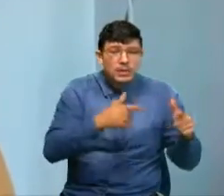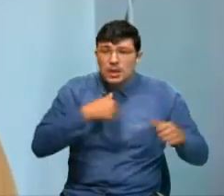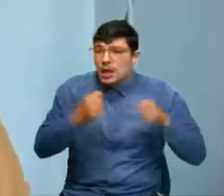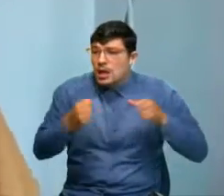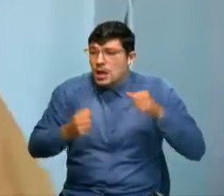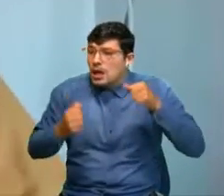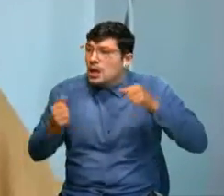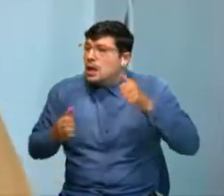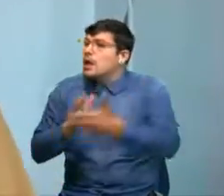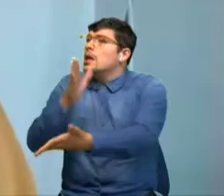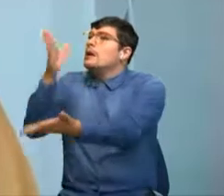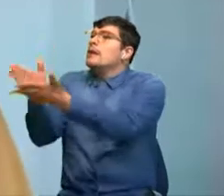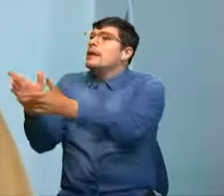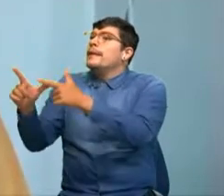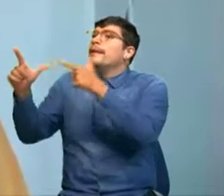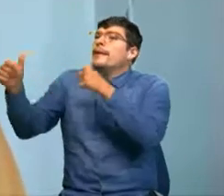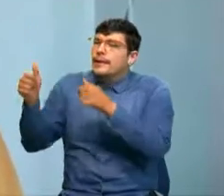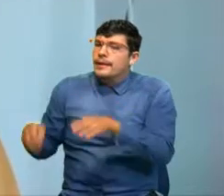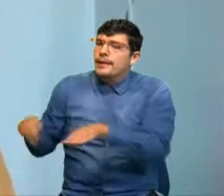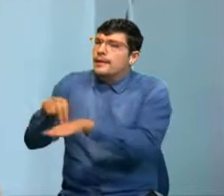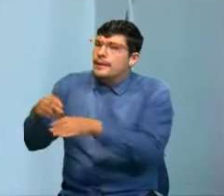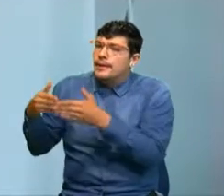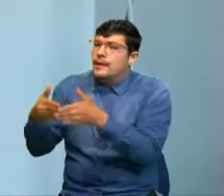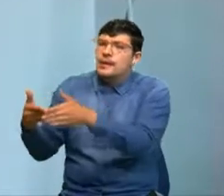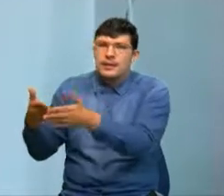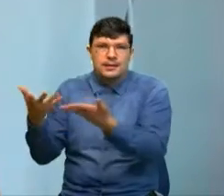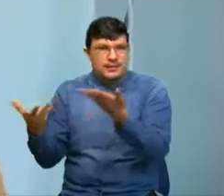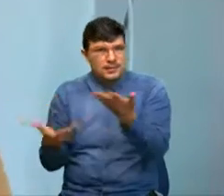boya o la embarcación. Entonces eso sí,